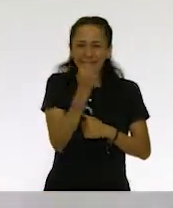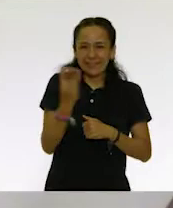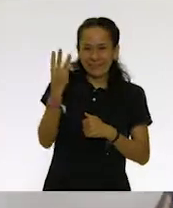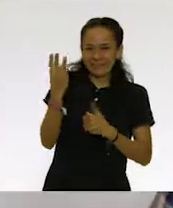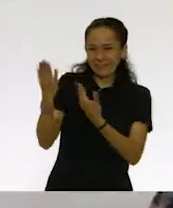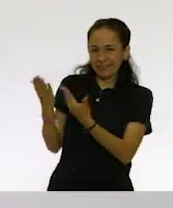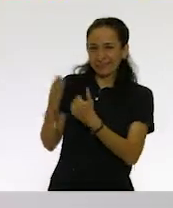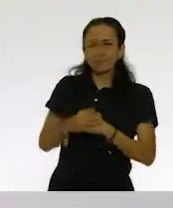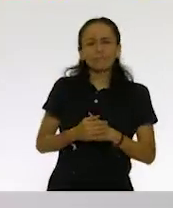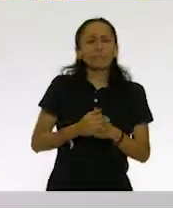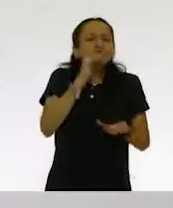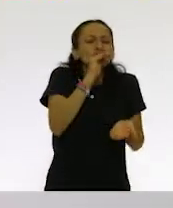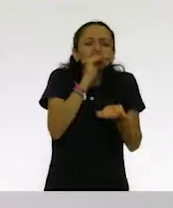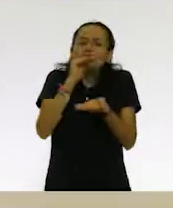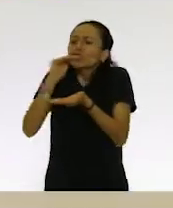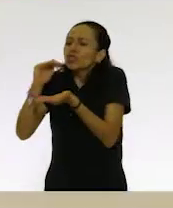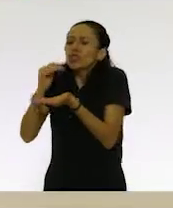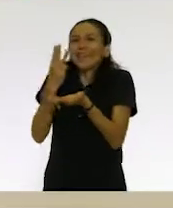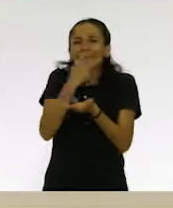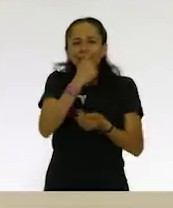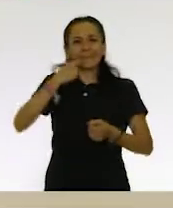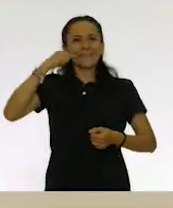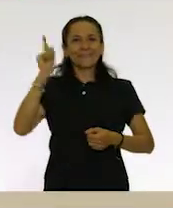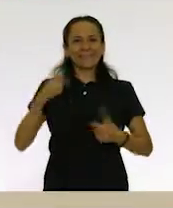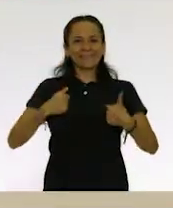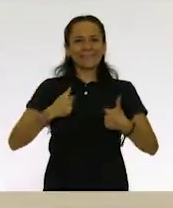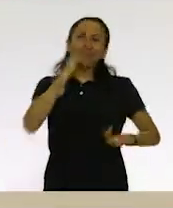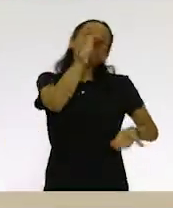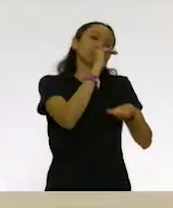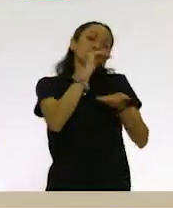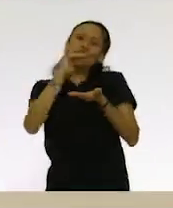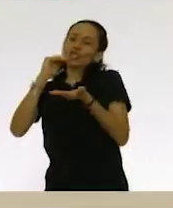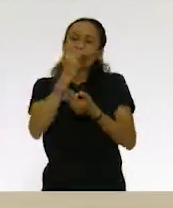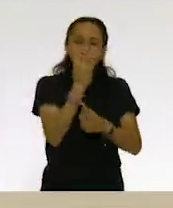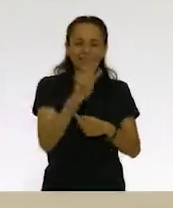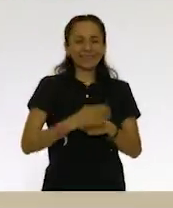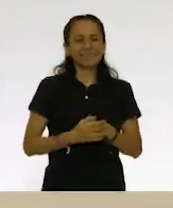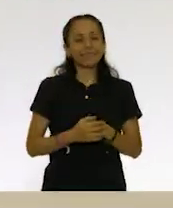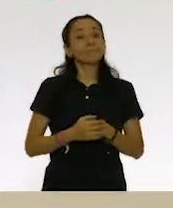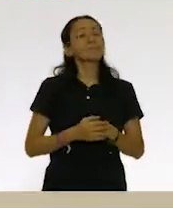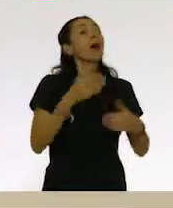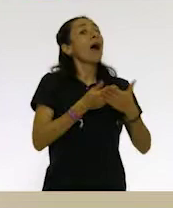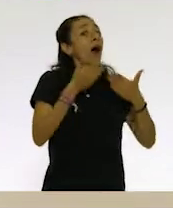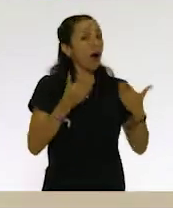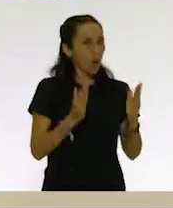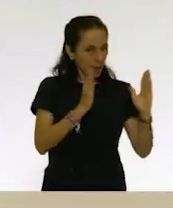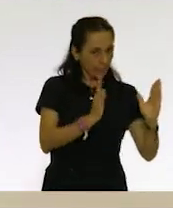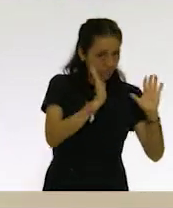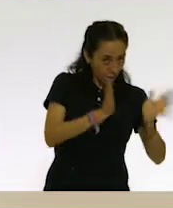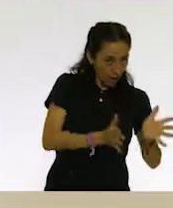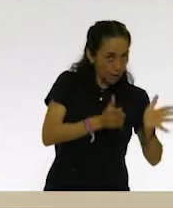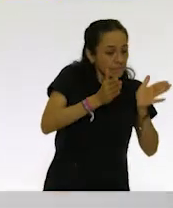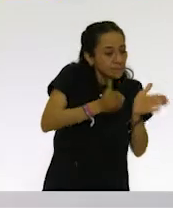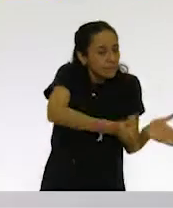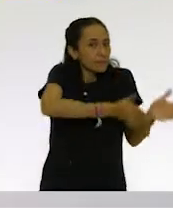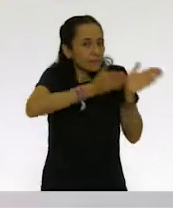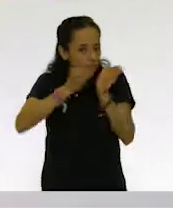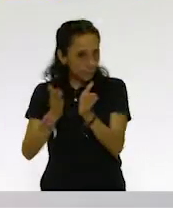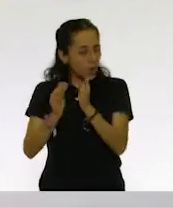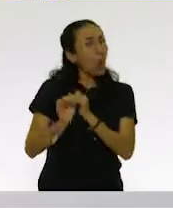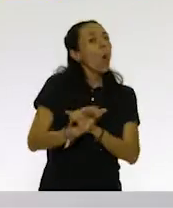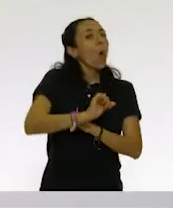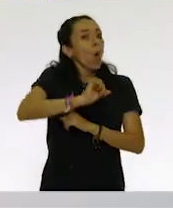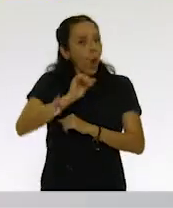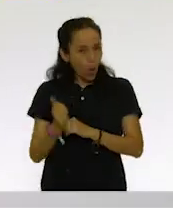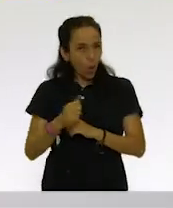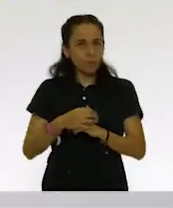¿Listas las tres sojaritas? Ahora, haz otro conjunto de tres sojaritas. Otro. ¿Tres